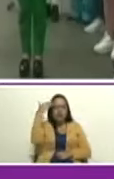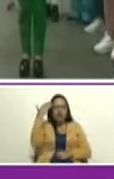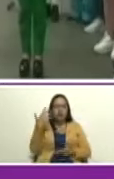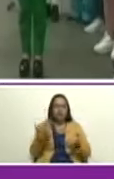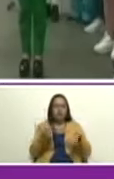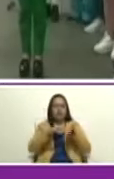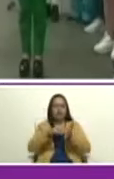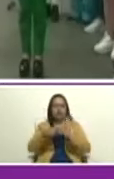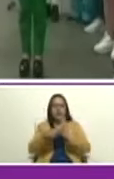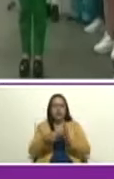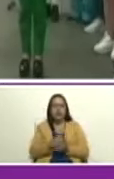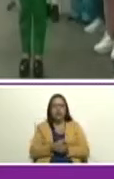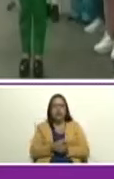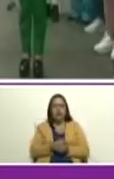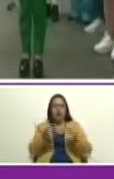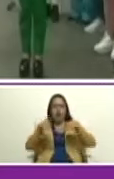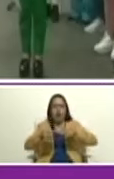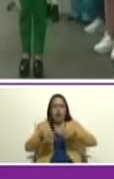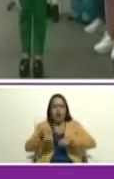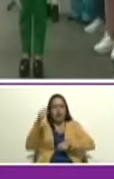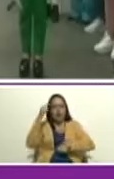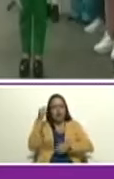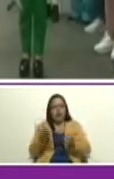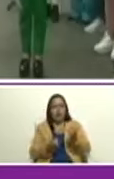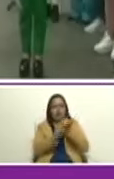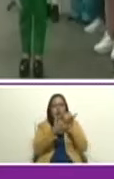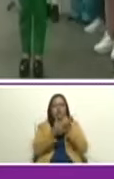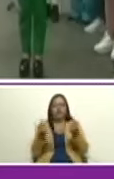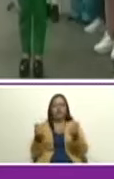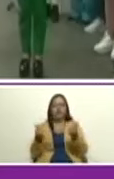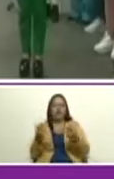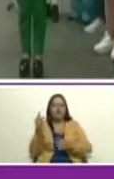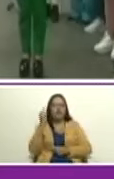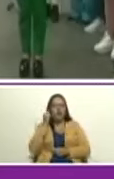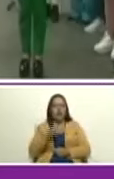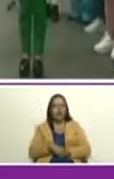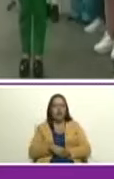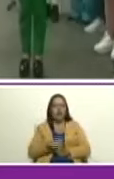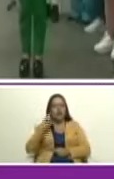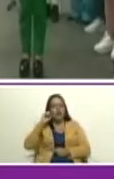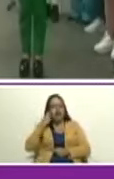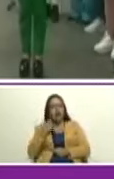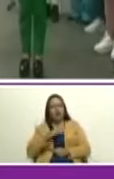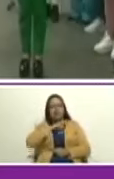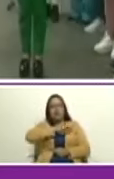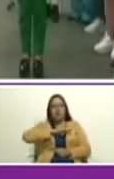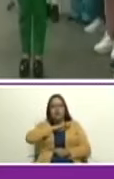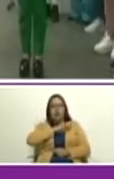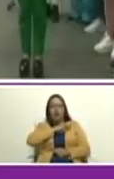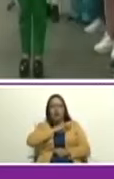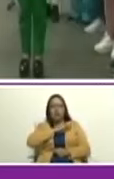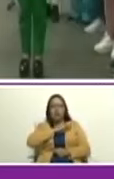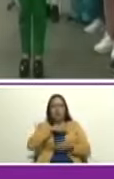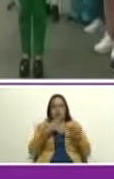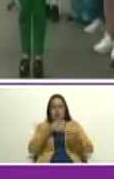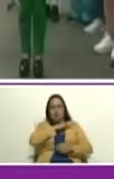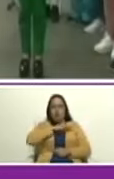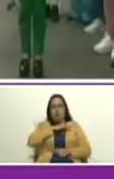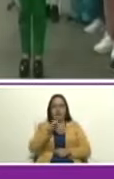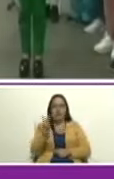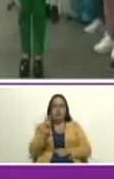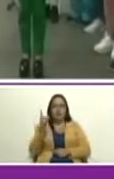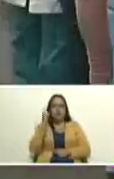se trata hoy día de Credimujer en el marco de la gran misión Venezuela Mujer. Adelante, Carmen